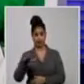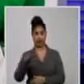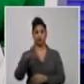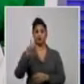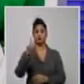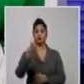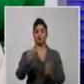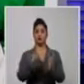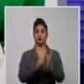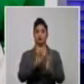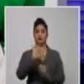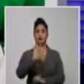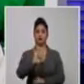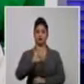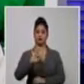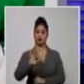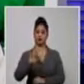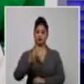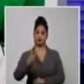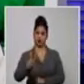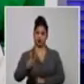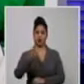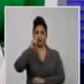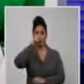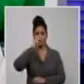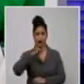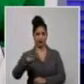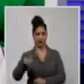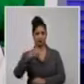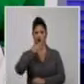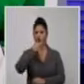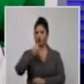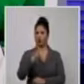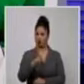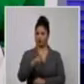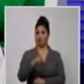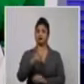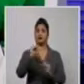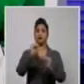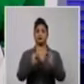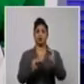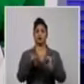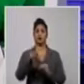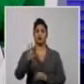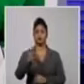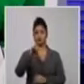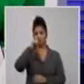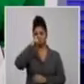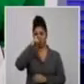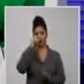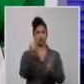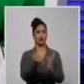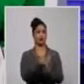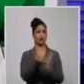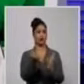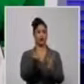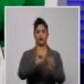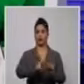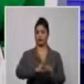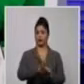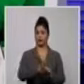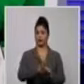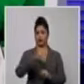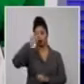2.882 niños, jóvenes, adolescentes que se han diagnosticado en Cuba con la enfermedad y